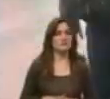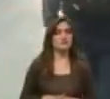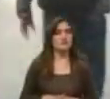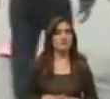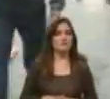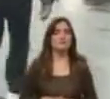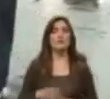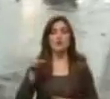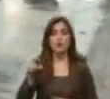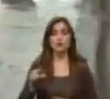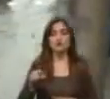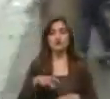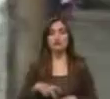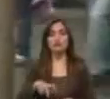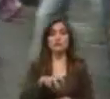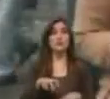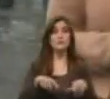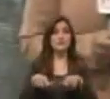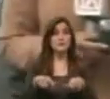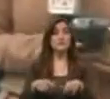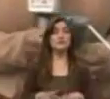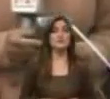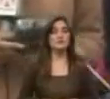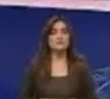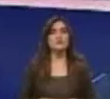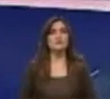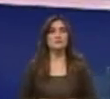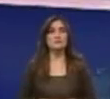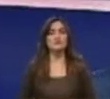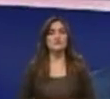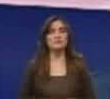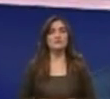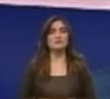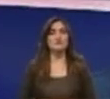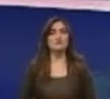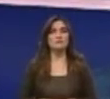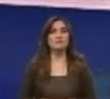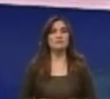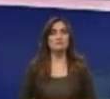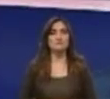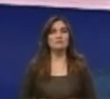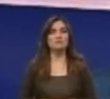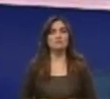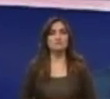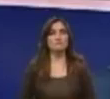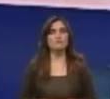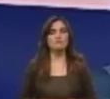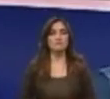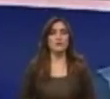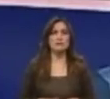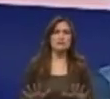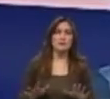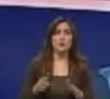recorrido varios sectores de la ciudad en esta mañana, cuéntanos por favor, porque se anunciaba también la posibilidad de que